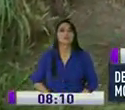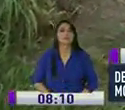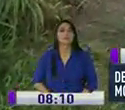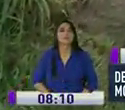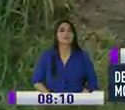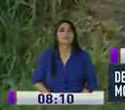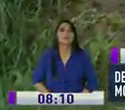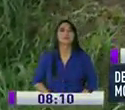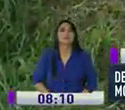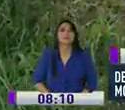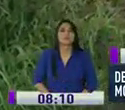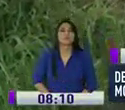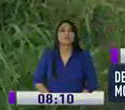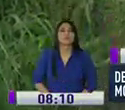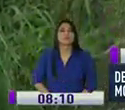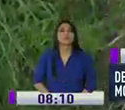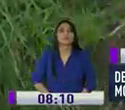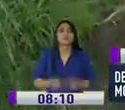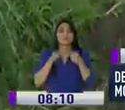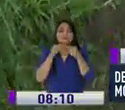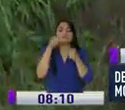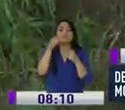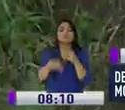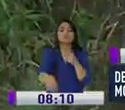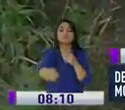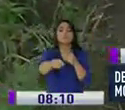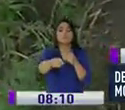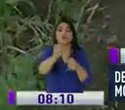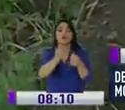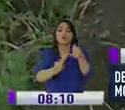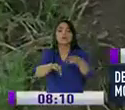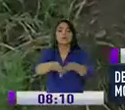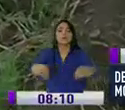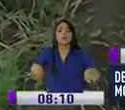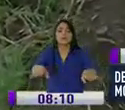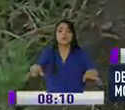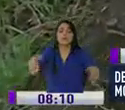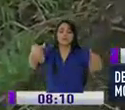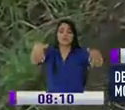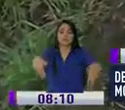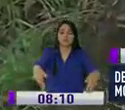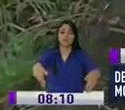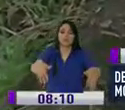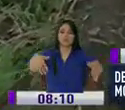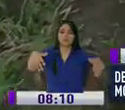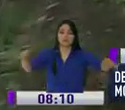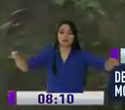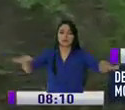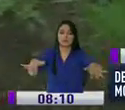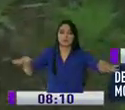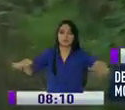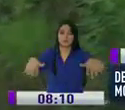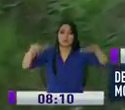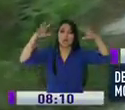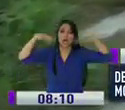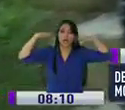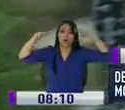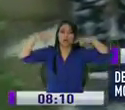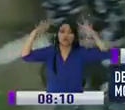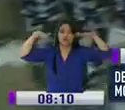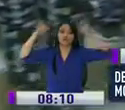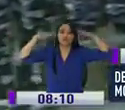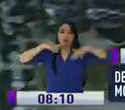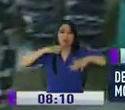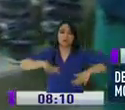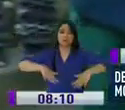muchos sumideros, del que veo es al final del pasaje nada más. Me imagino que cuando llueve, a ustedes, me comentaba usted, la